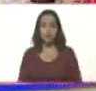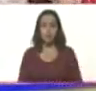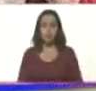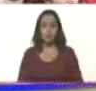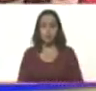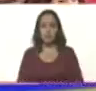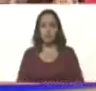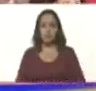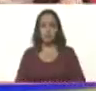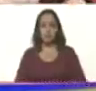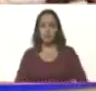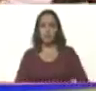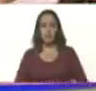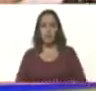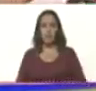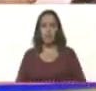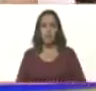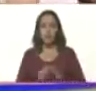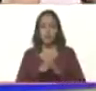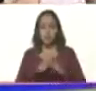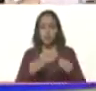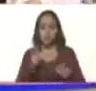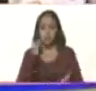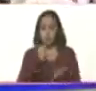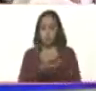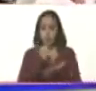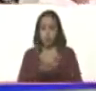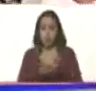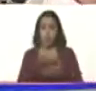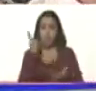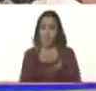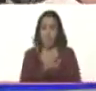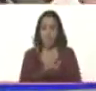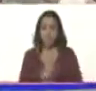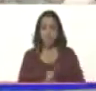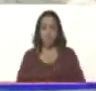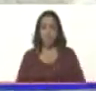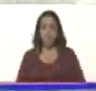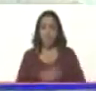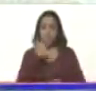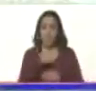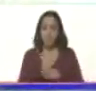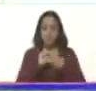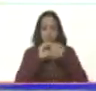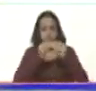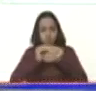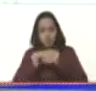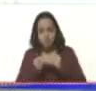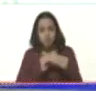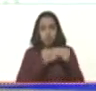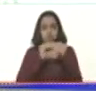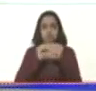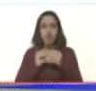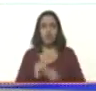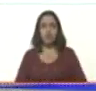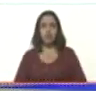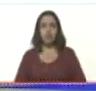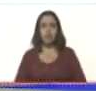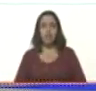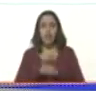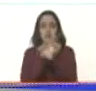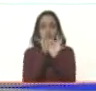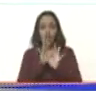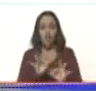Y todo esto, fíjense ustedes, tiene que llevar a afinar la